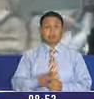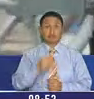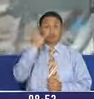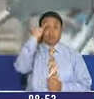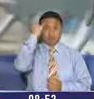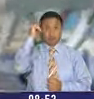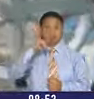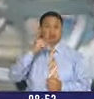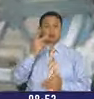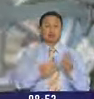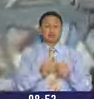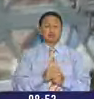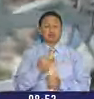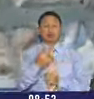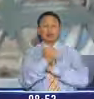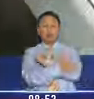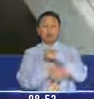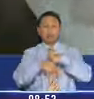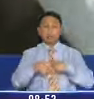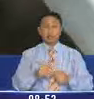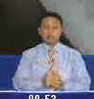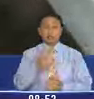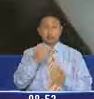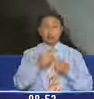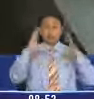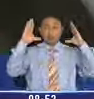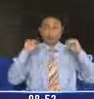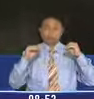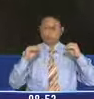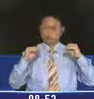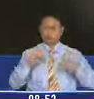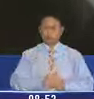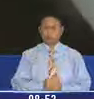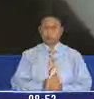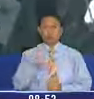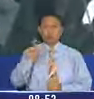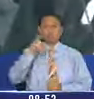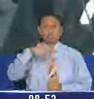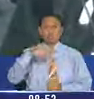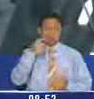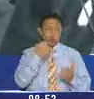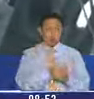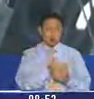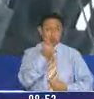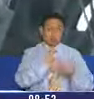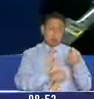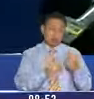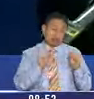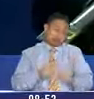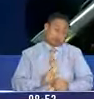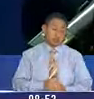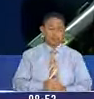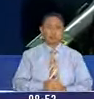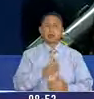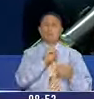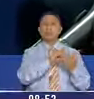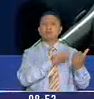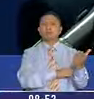lo que se busca es que ambos países no sufran apagones y que quien necesita compra o vende energía. El proyecto